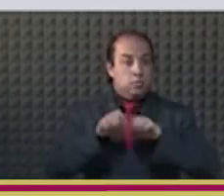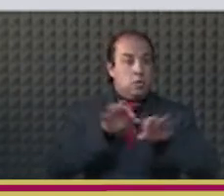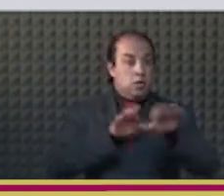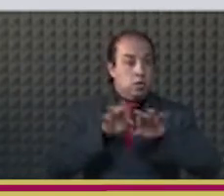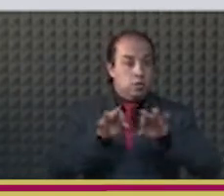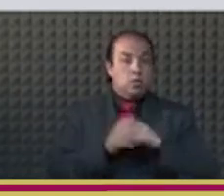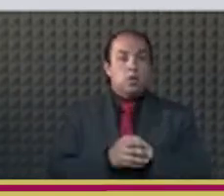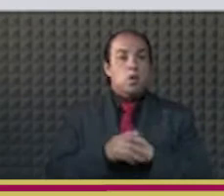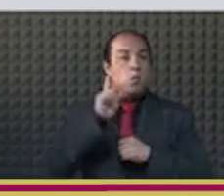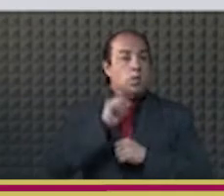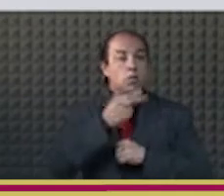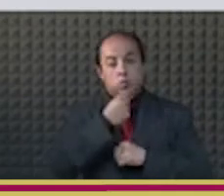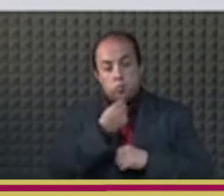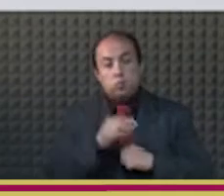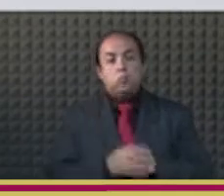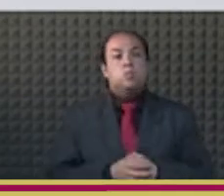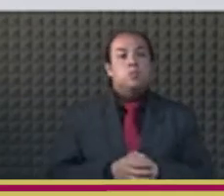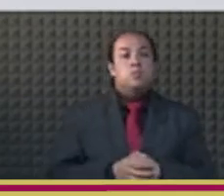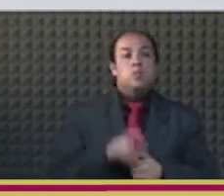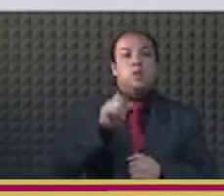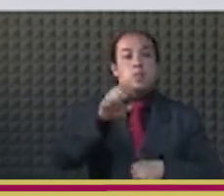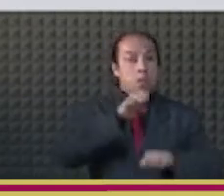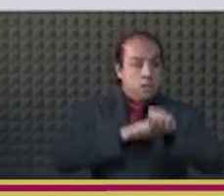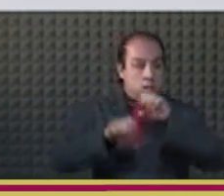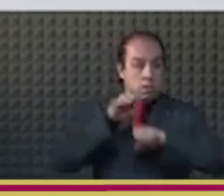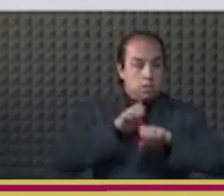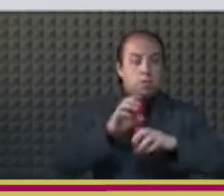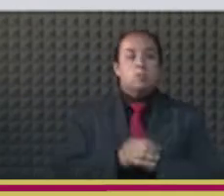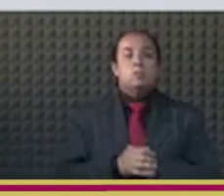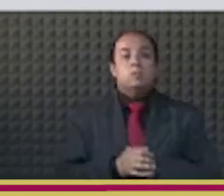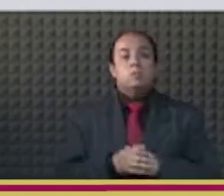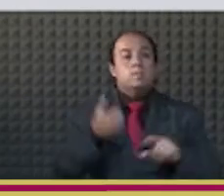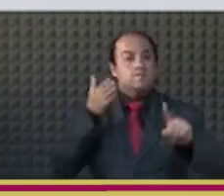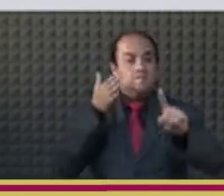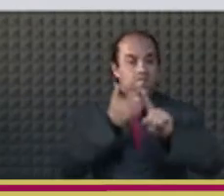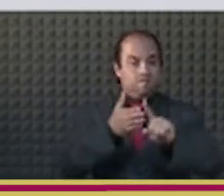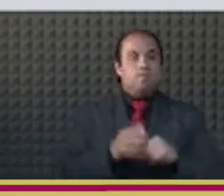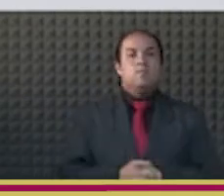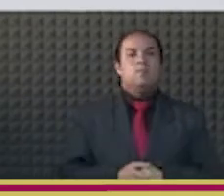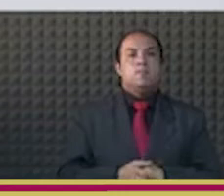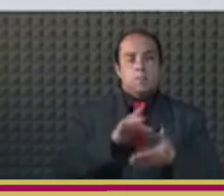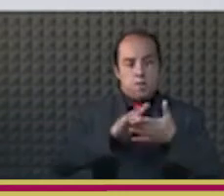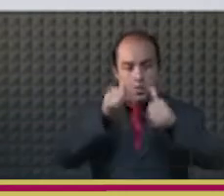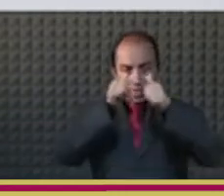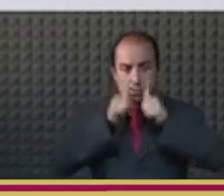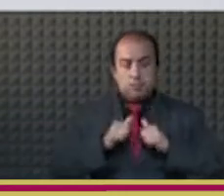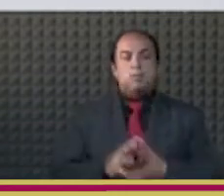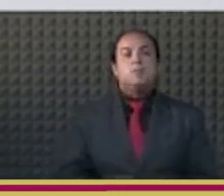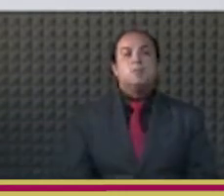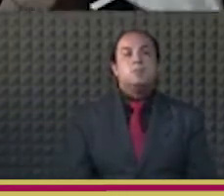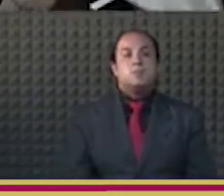con trabajadoras y trabajadores y con las empresas en esta ruta. Muchas gracias por su atención.